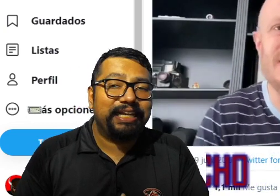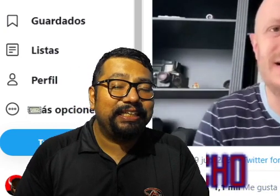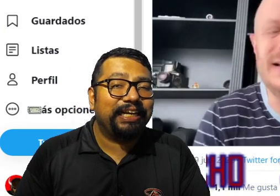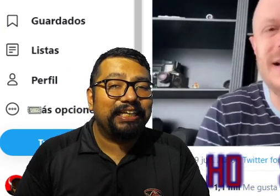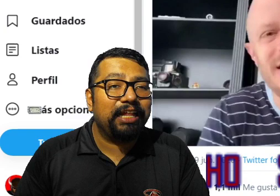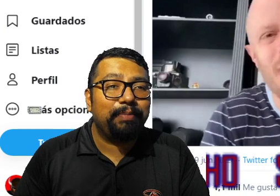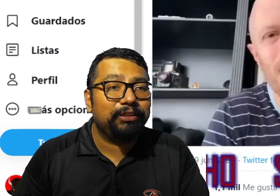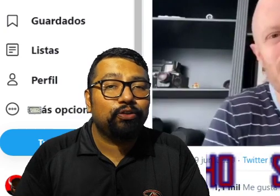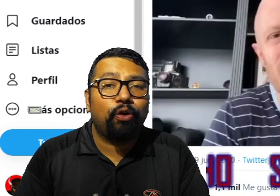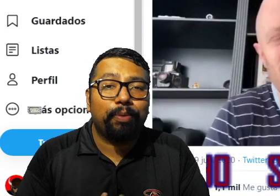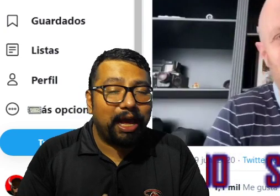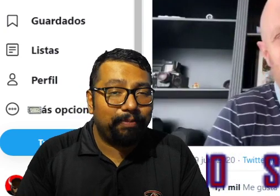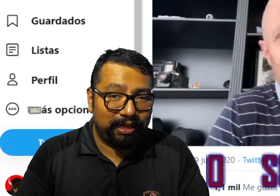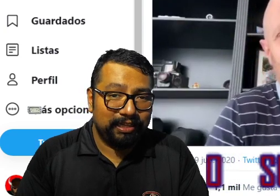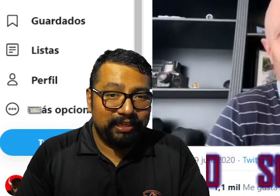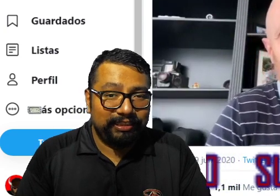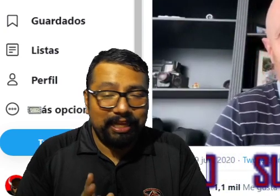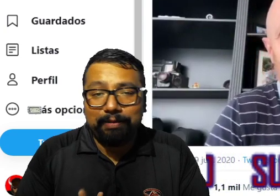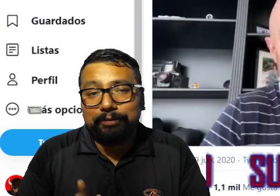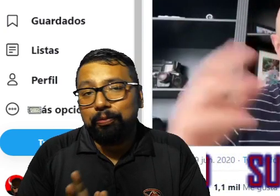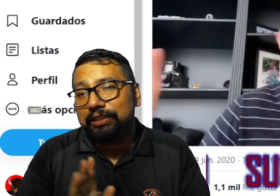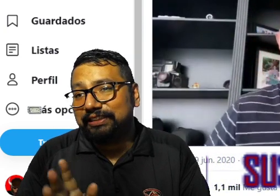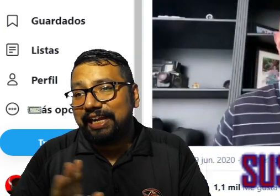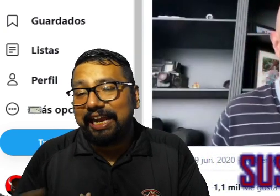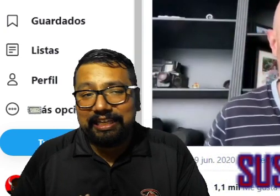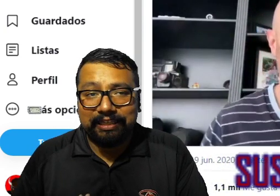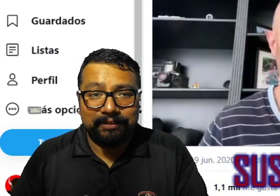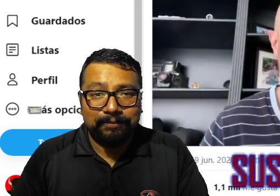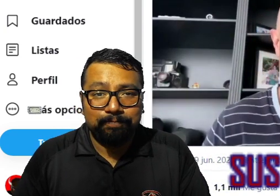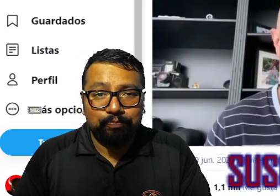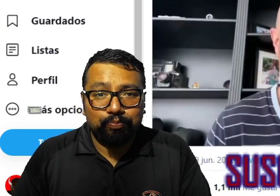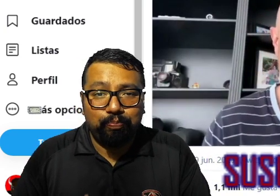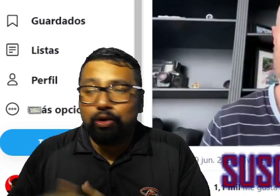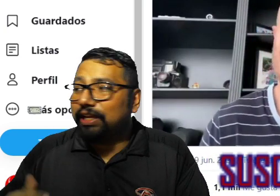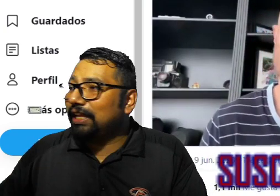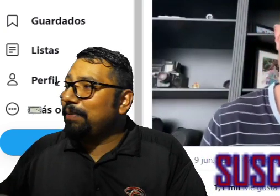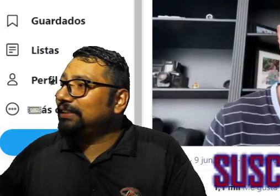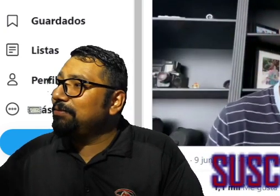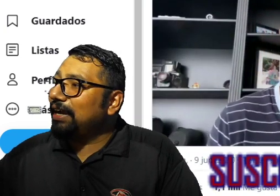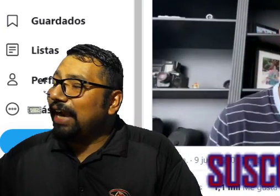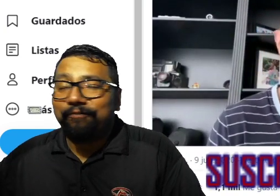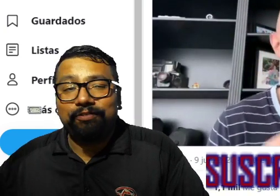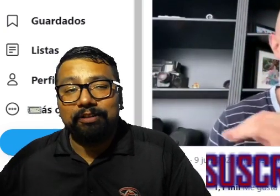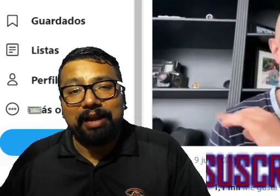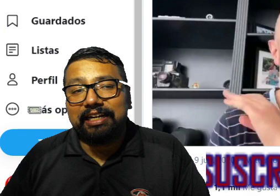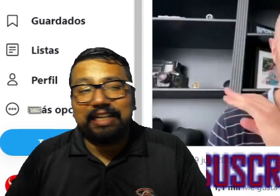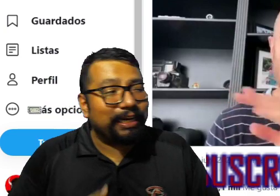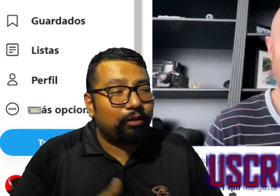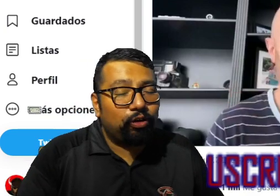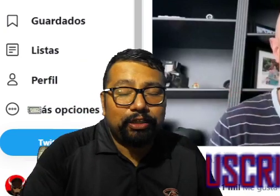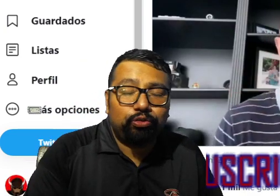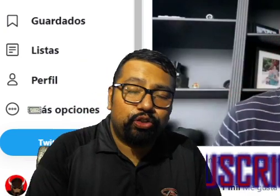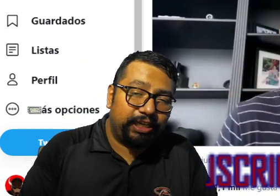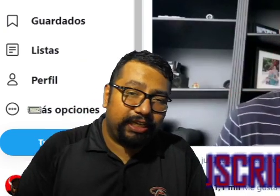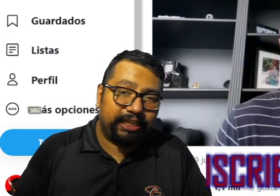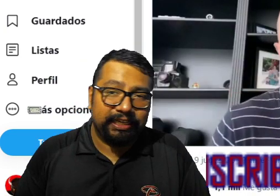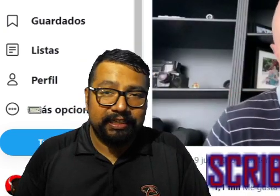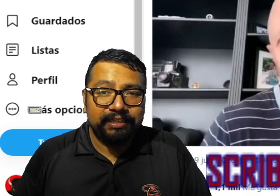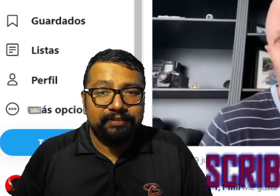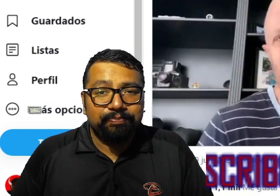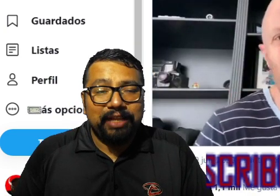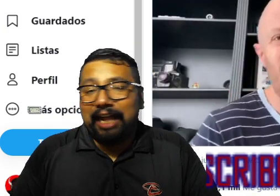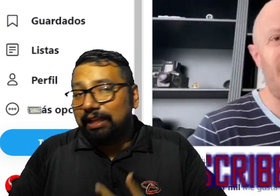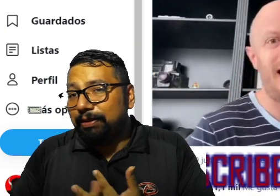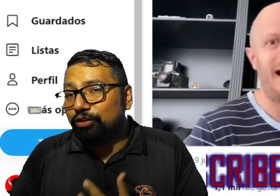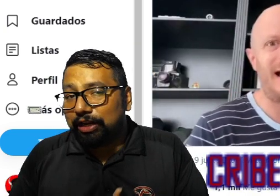a mucha gente que nada más cobraba nada más por estar allí porque la masiva afirmaría recoger su cheque